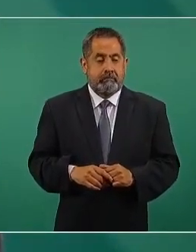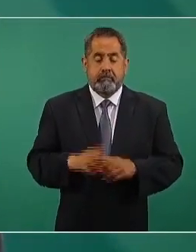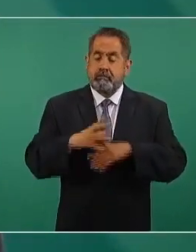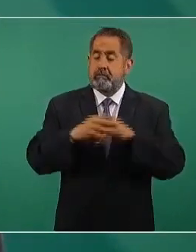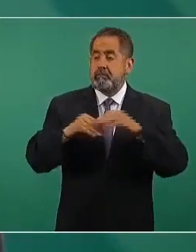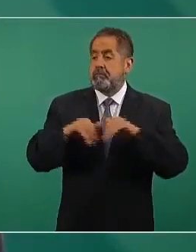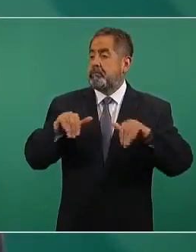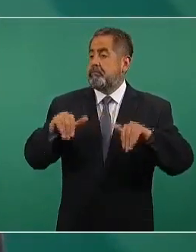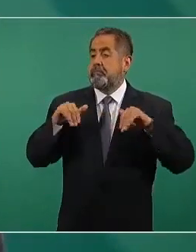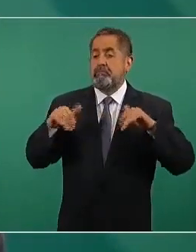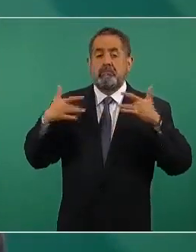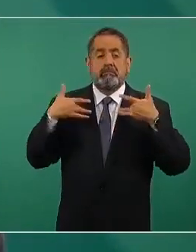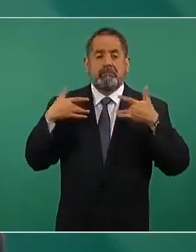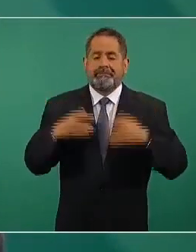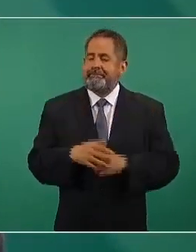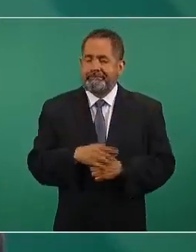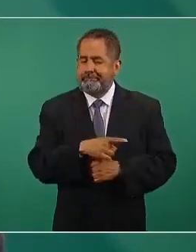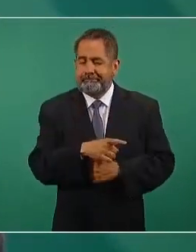imparcial.